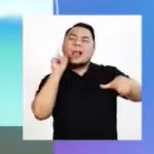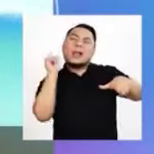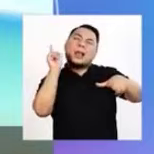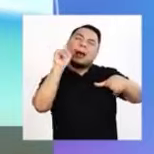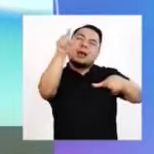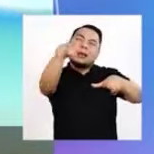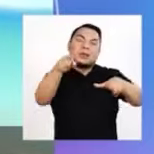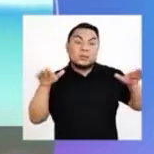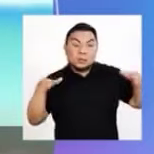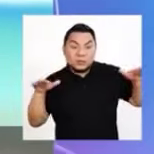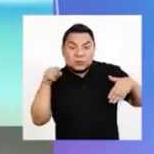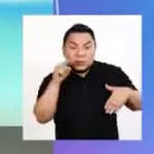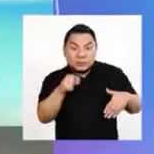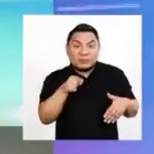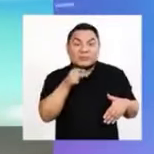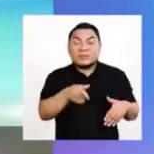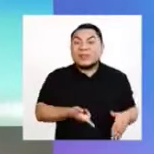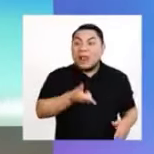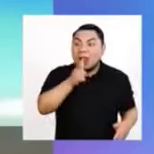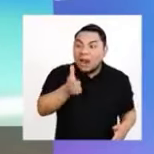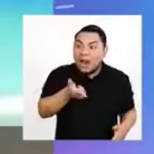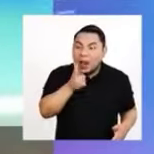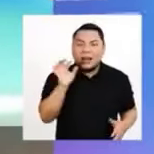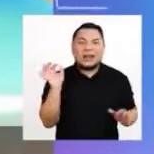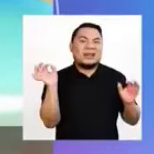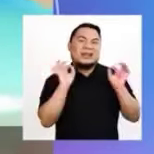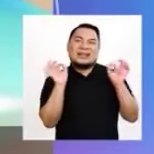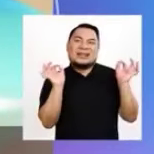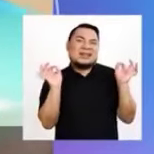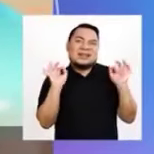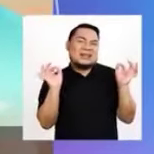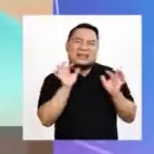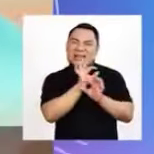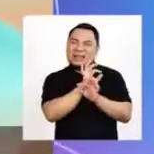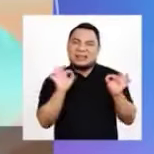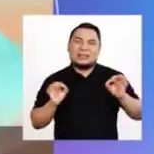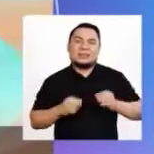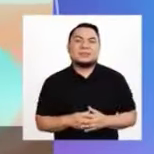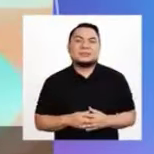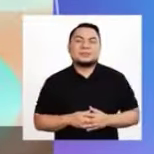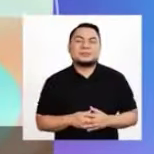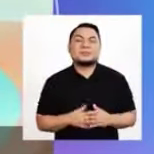de Huacracocha, pero no se detuvo a beber ni una gota.